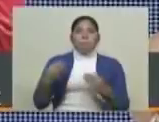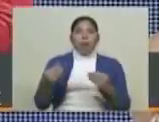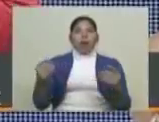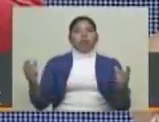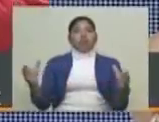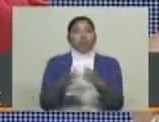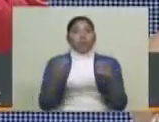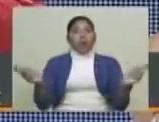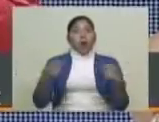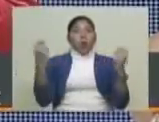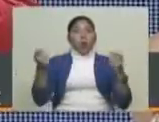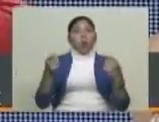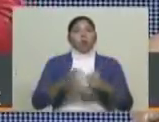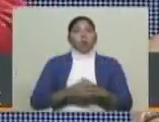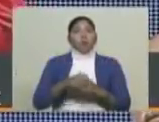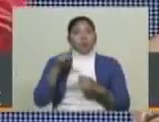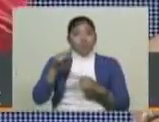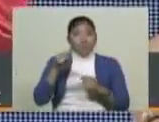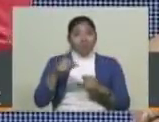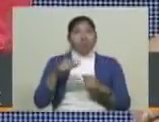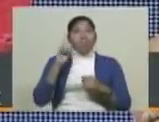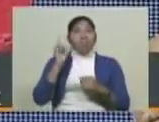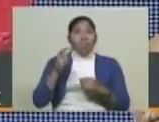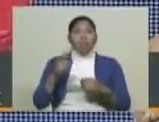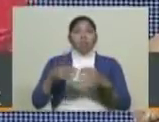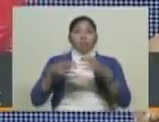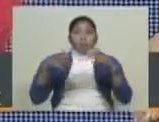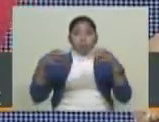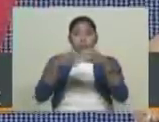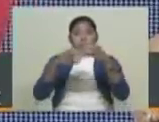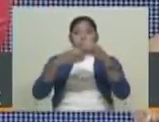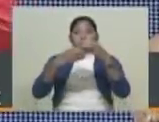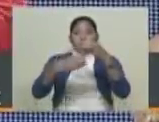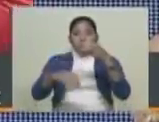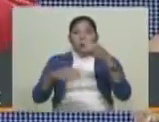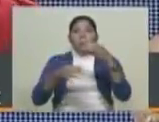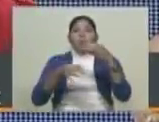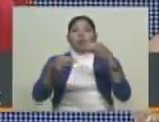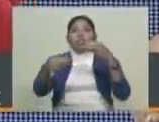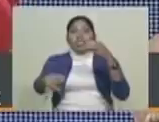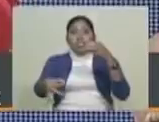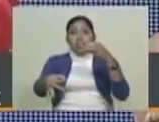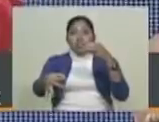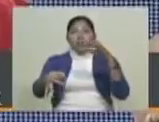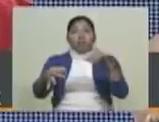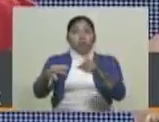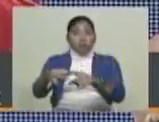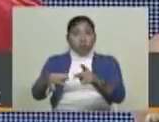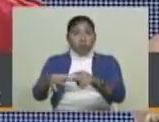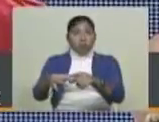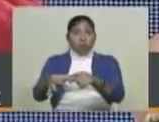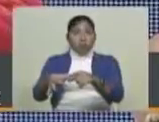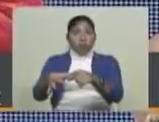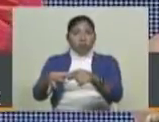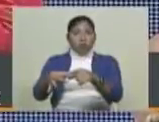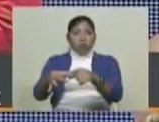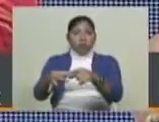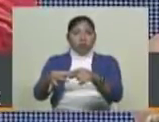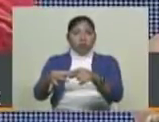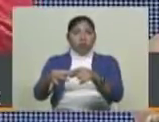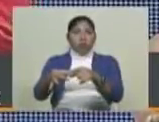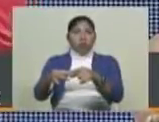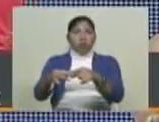Bolívar Estadal. Y de ahí para abajo tiene que haber un comando de campaña municipal. Y de ahí para abajo tiene que haber un comando de